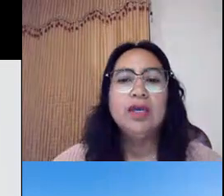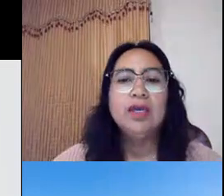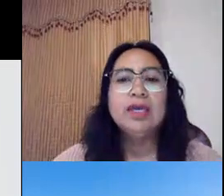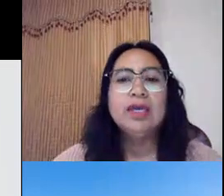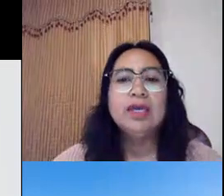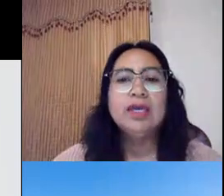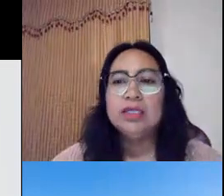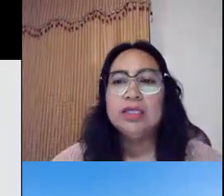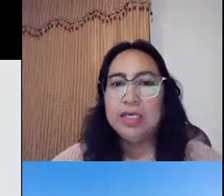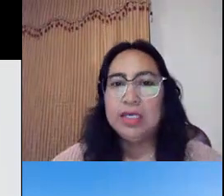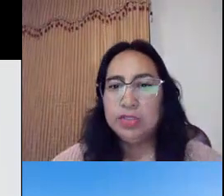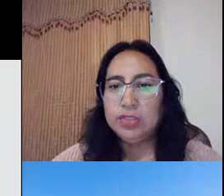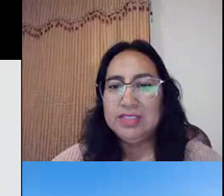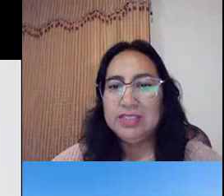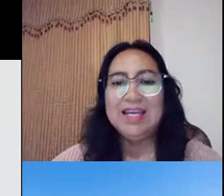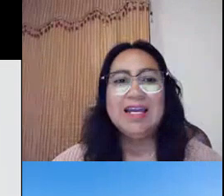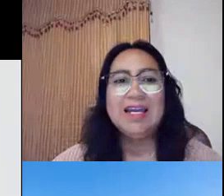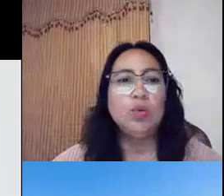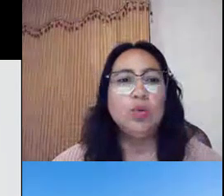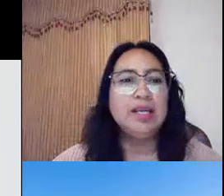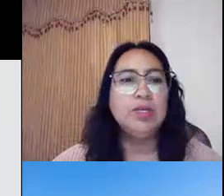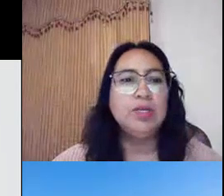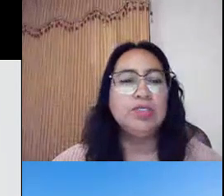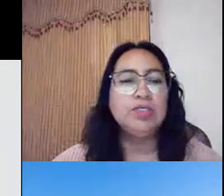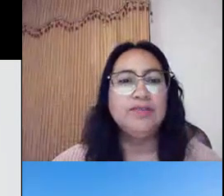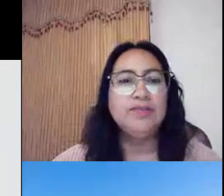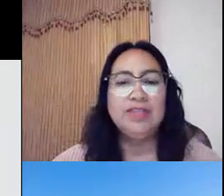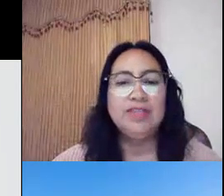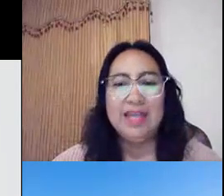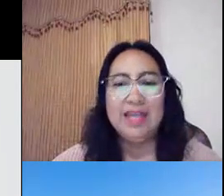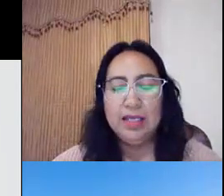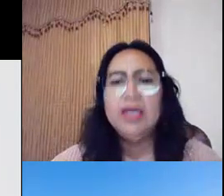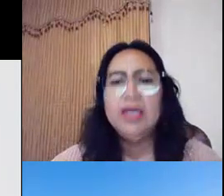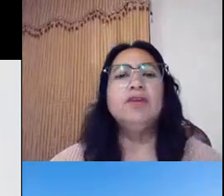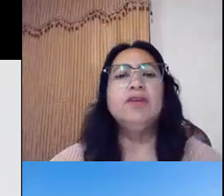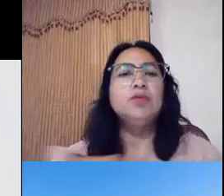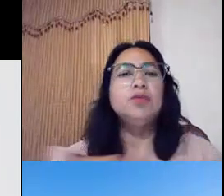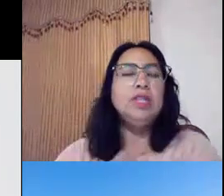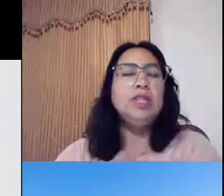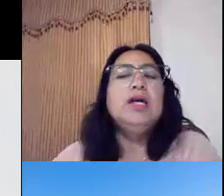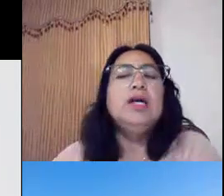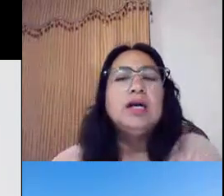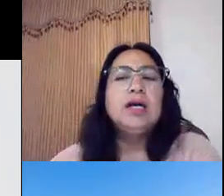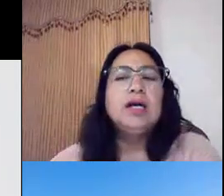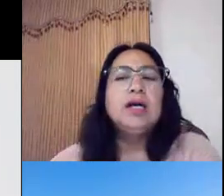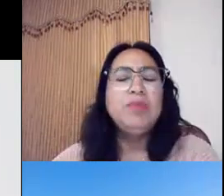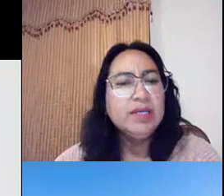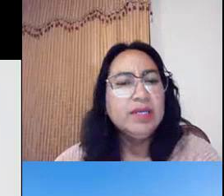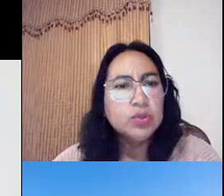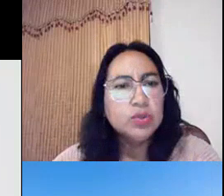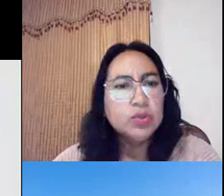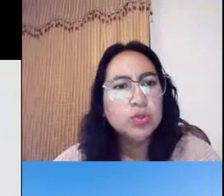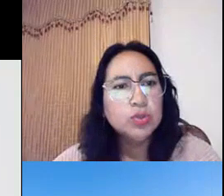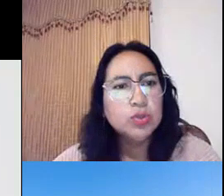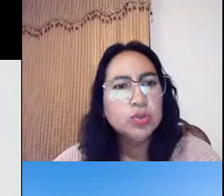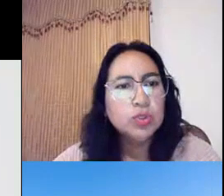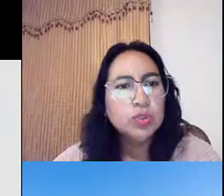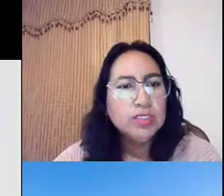datos que nos dice calcular la velocidad final. ¿Qué fórmula